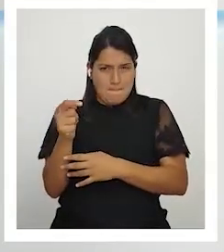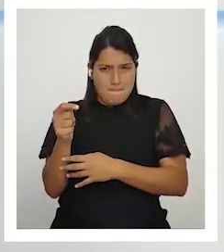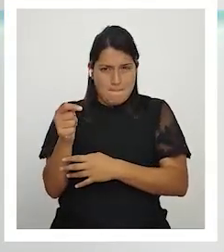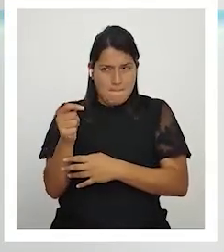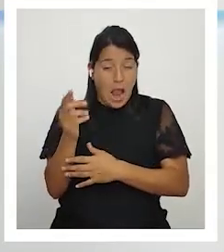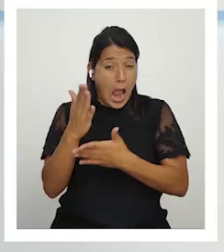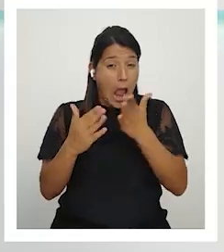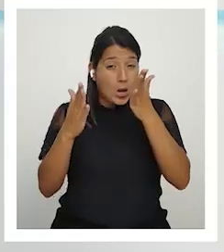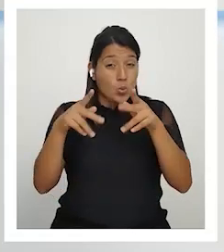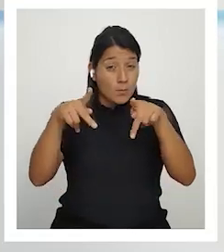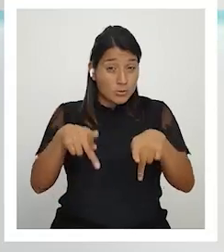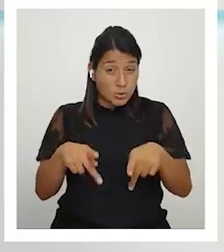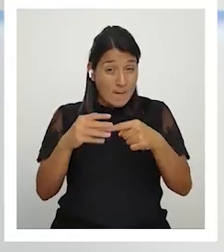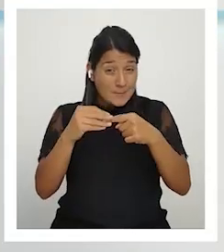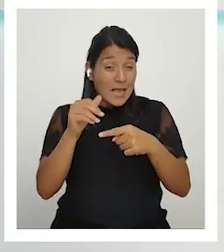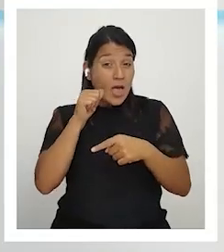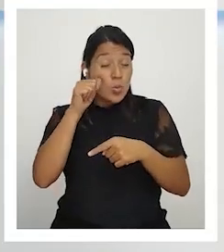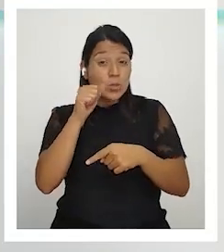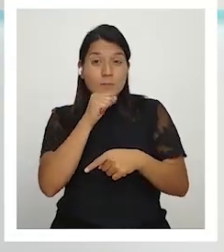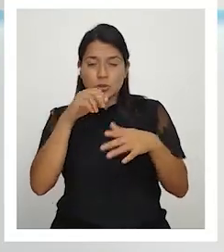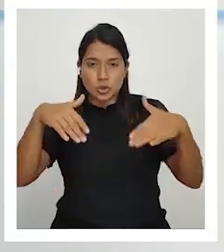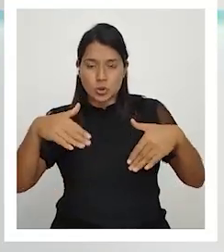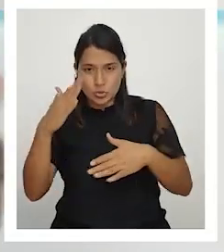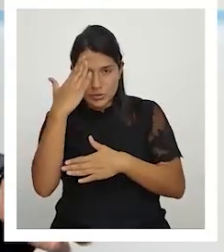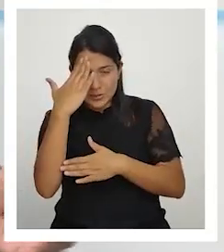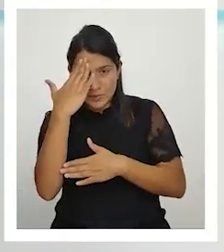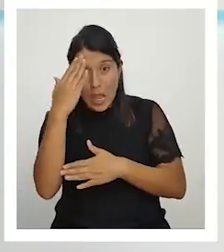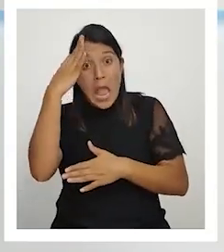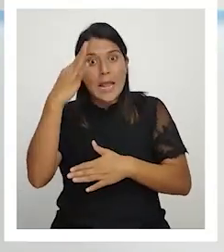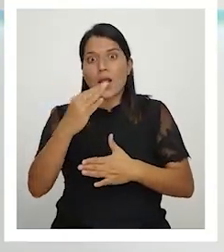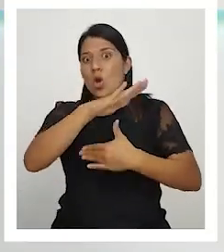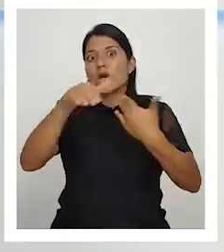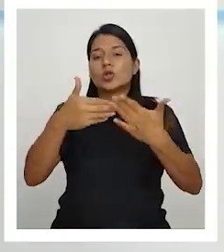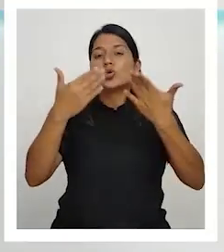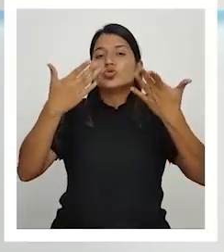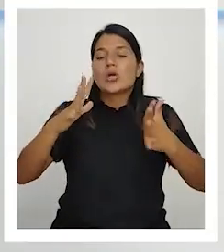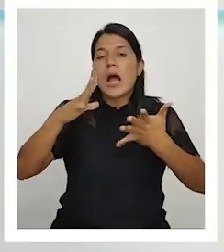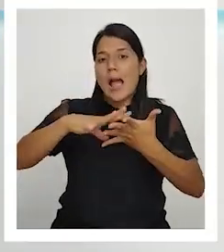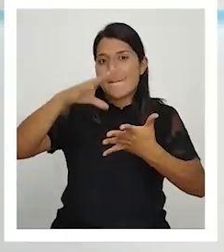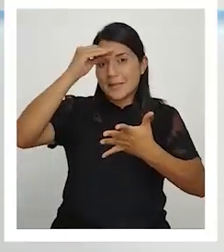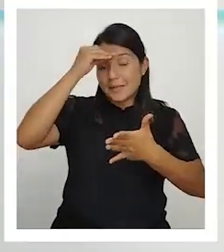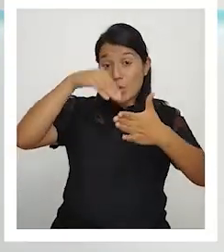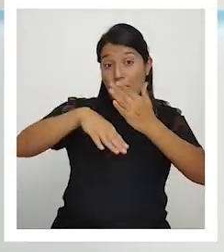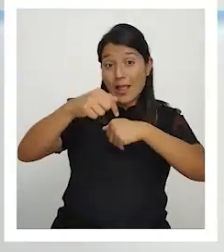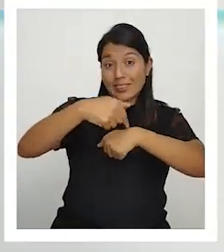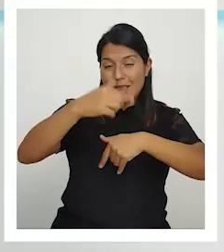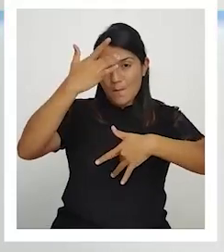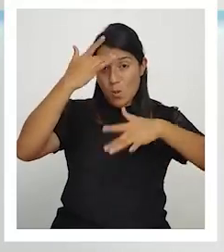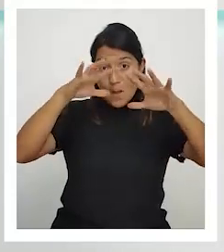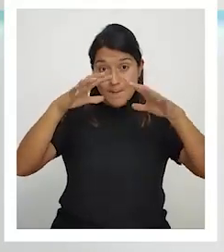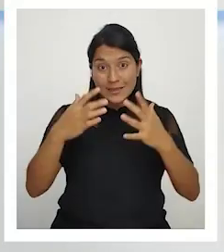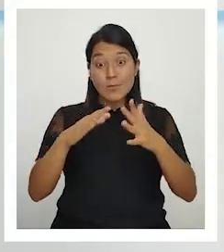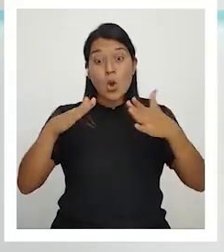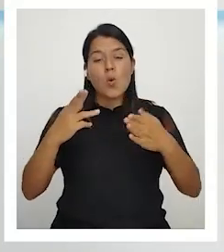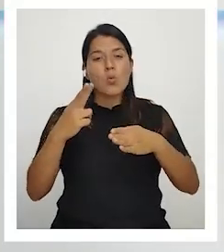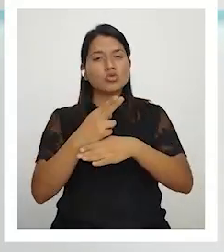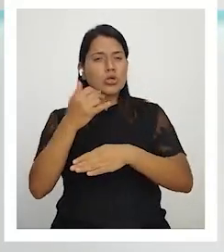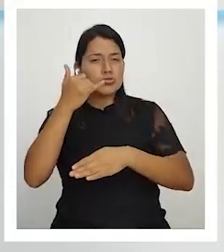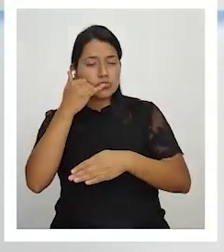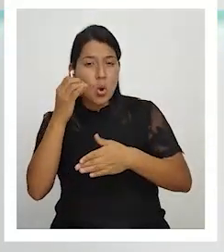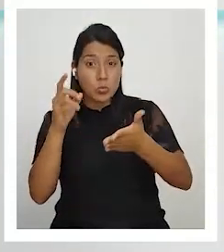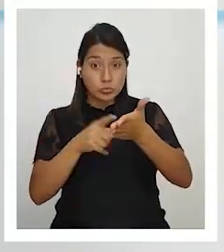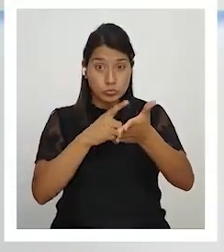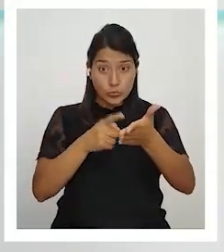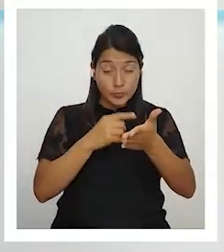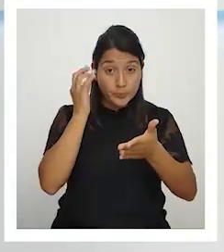personas adultas mayores no, ¿verdad? Bueno, yo creo que todos aprendimos de más durante la pandemia porque tuvimos que utilizarlo. Todas